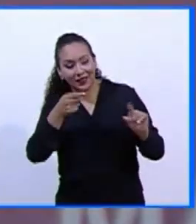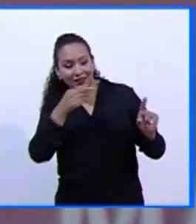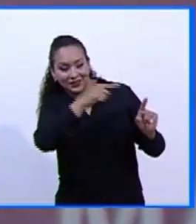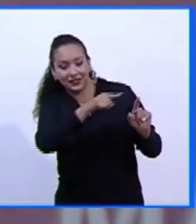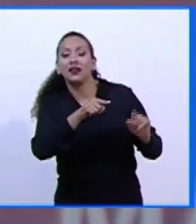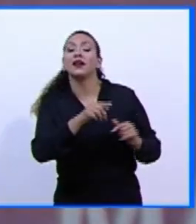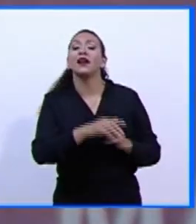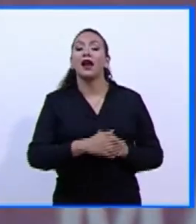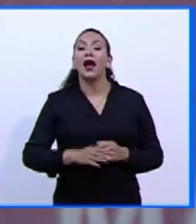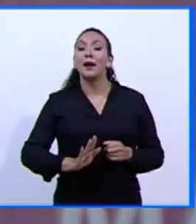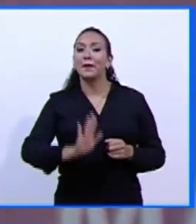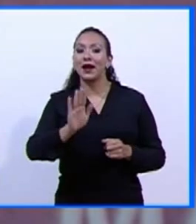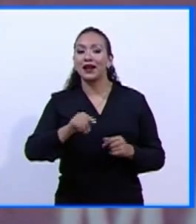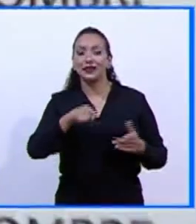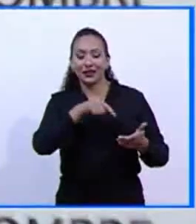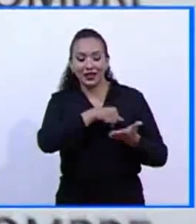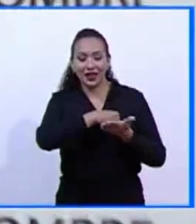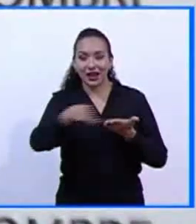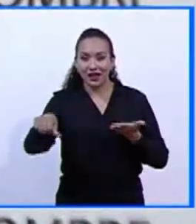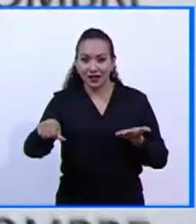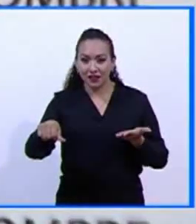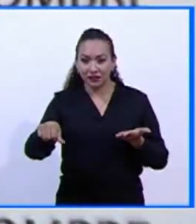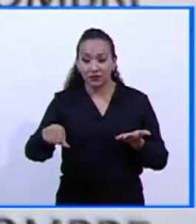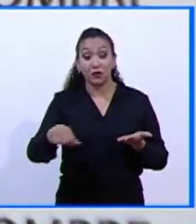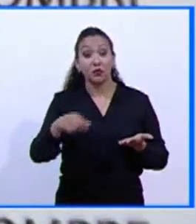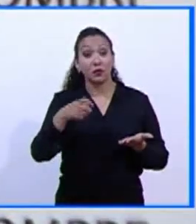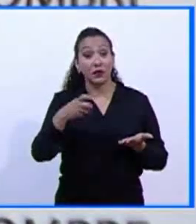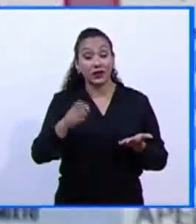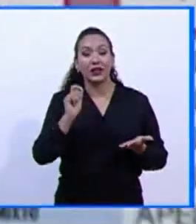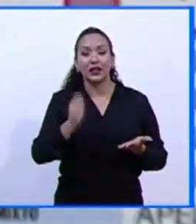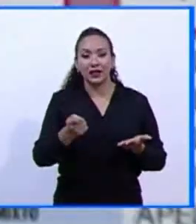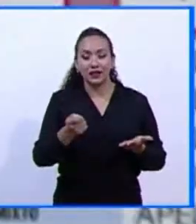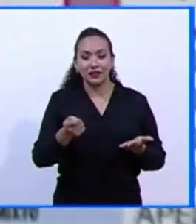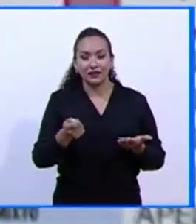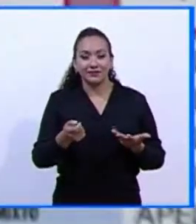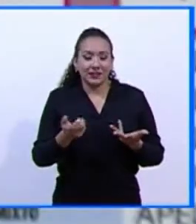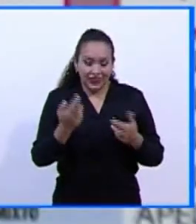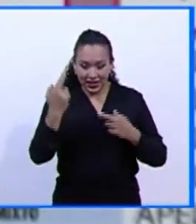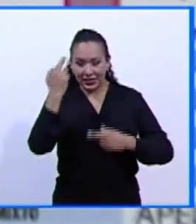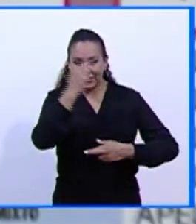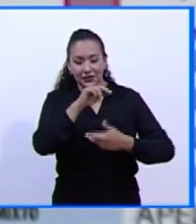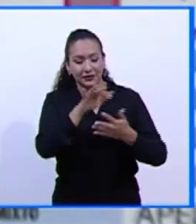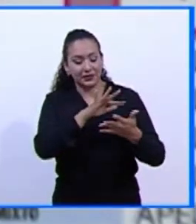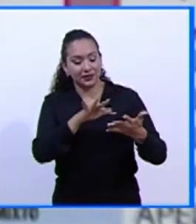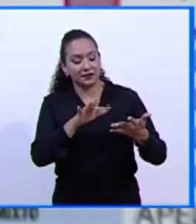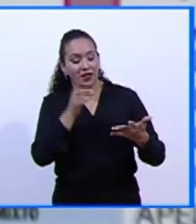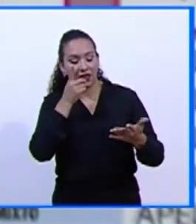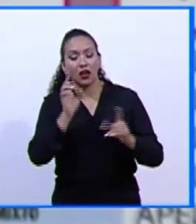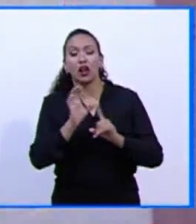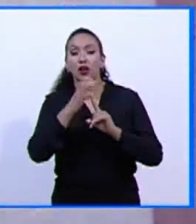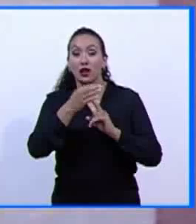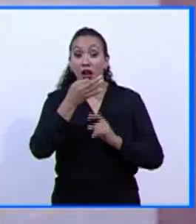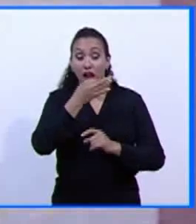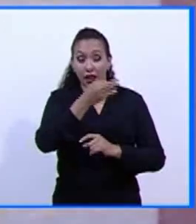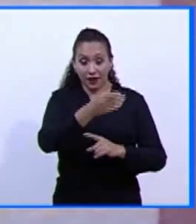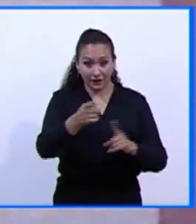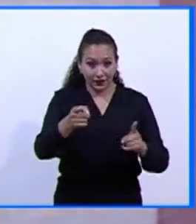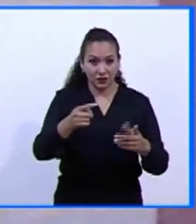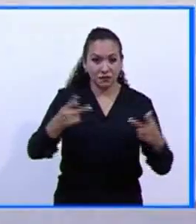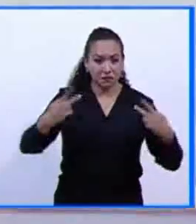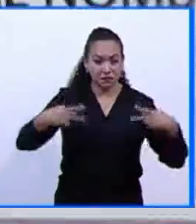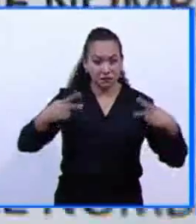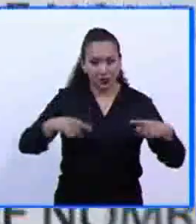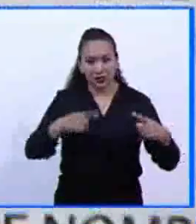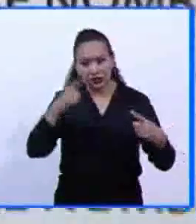de aspirantes, fue eliminada, por lo que se trata de hechos consumados. La comisión recordó a las y los contendientes